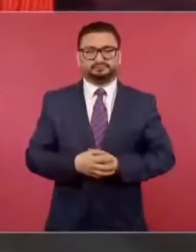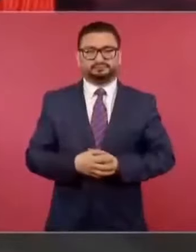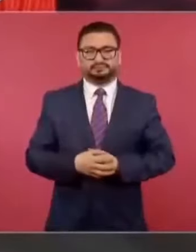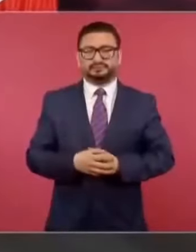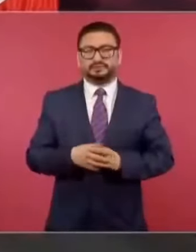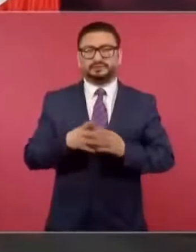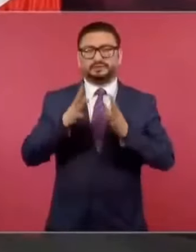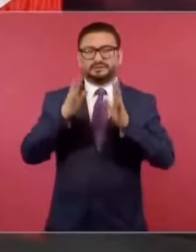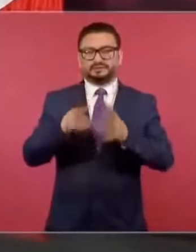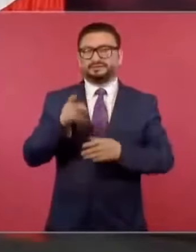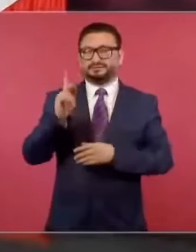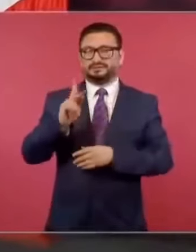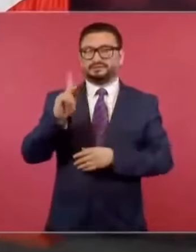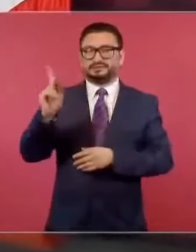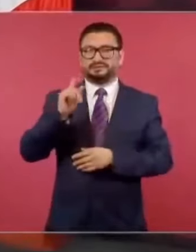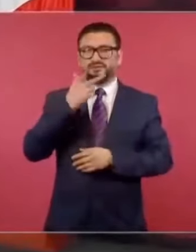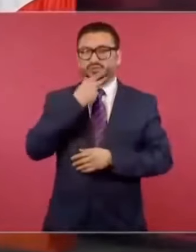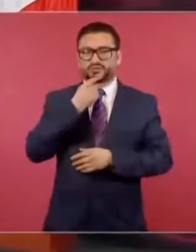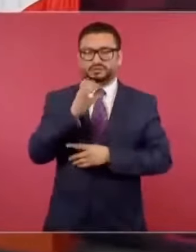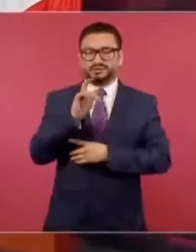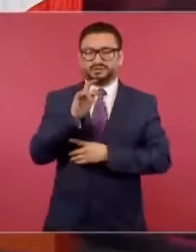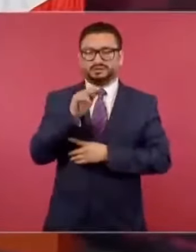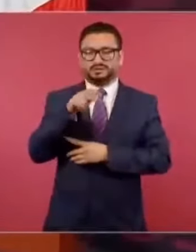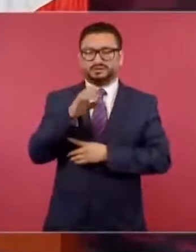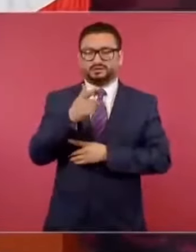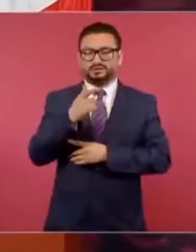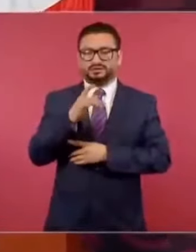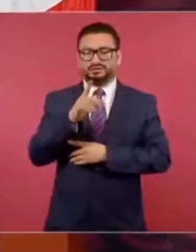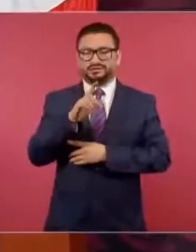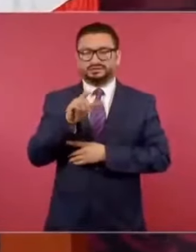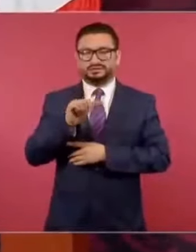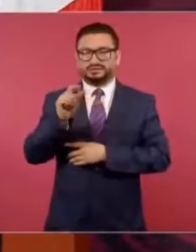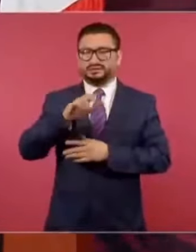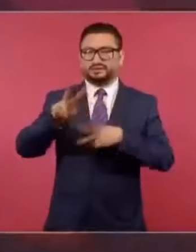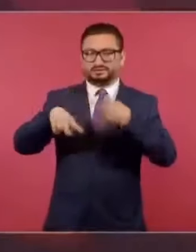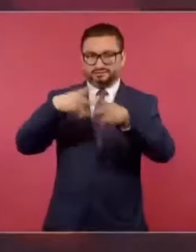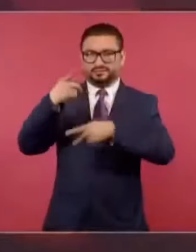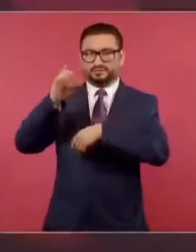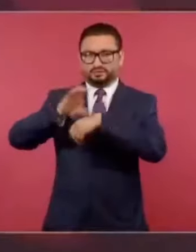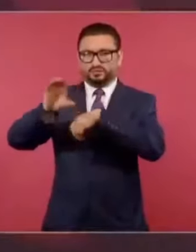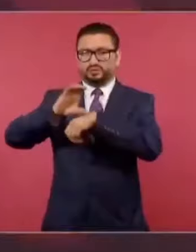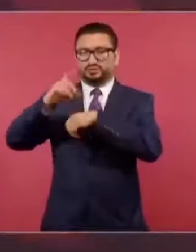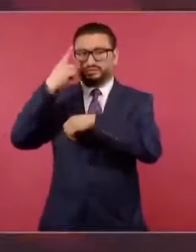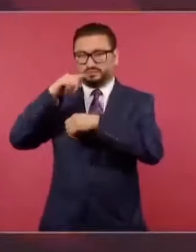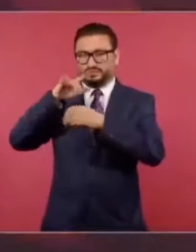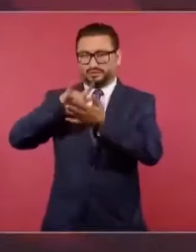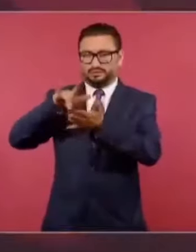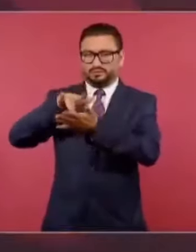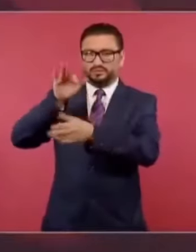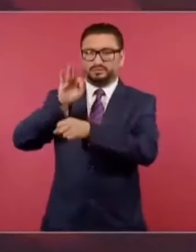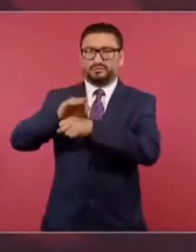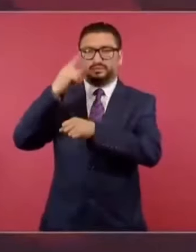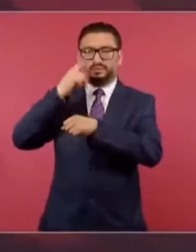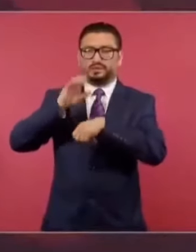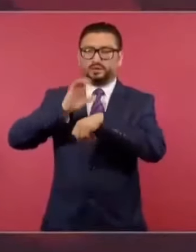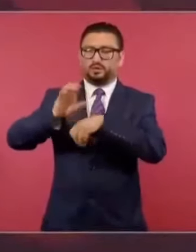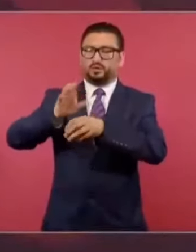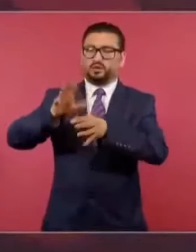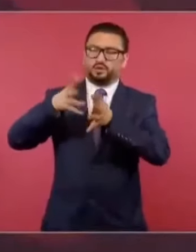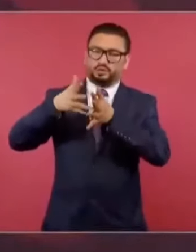como Catarino Garza fue a Colombia a luchar para que Colombia no se desintegrara la gran